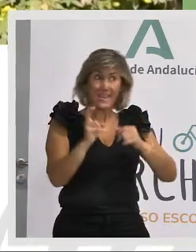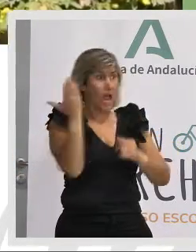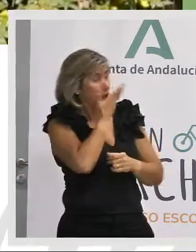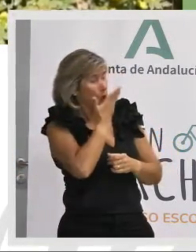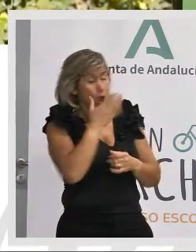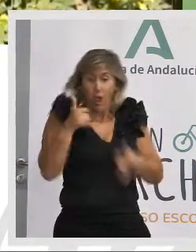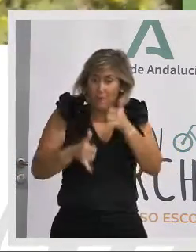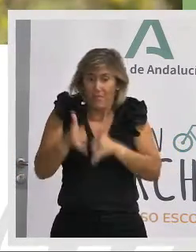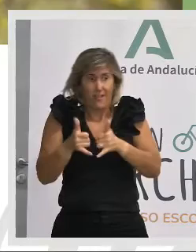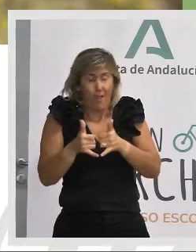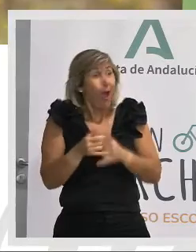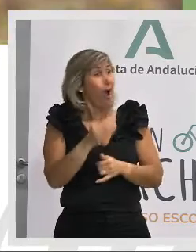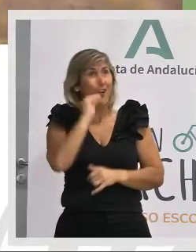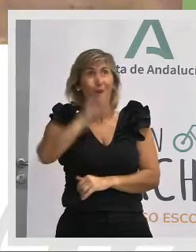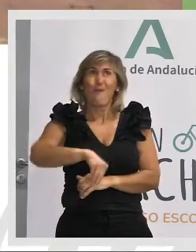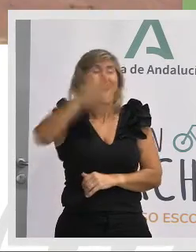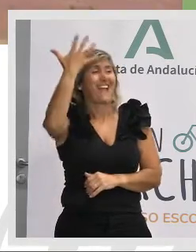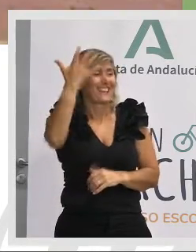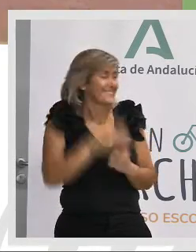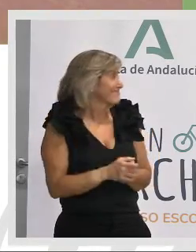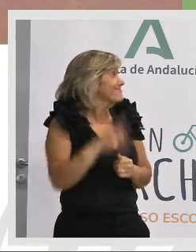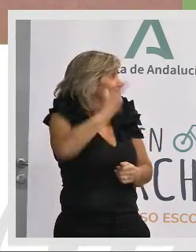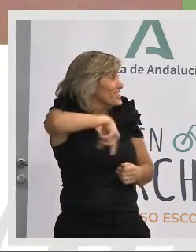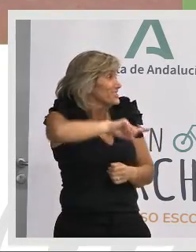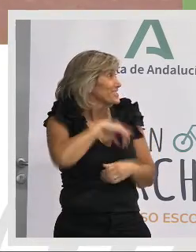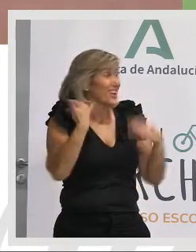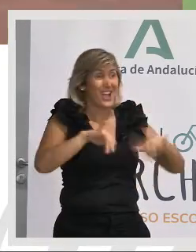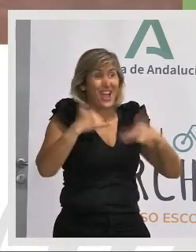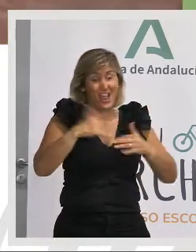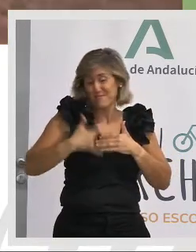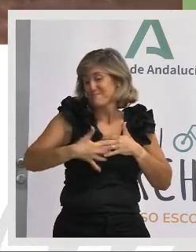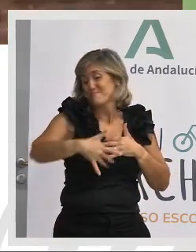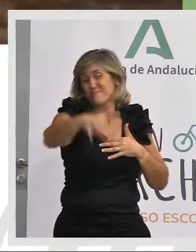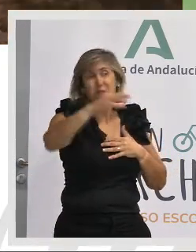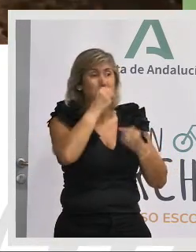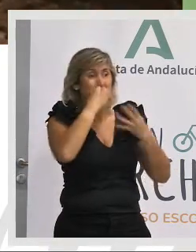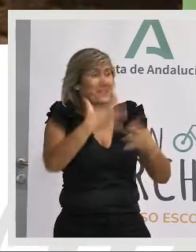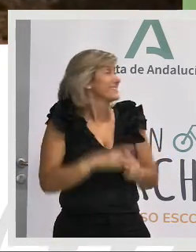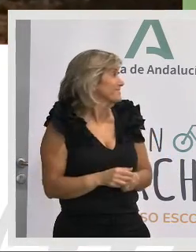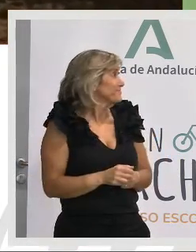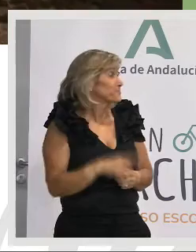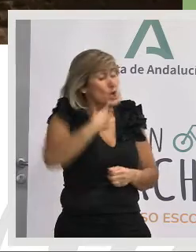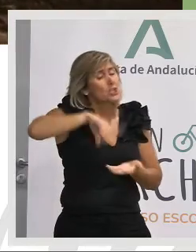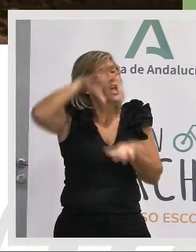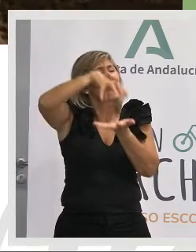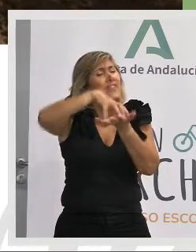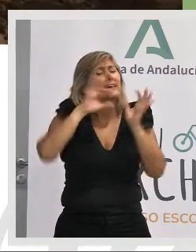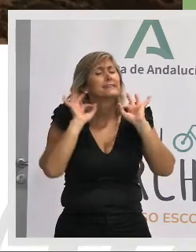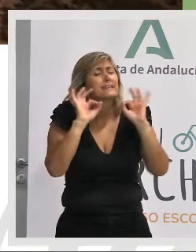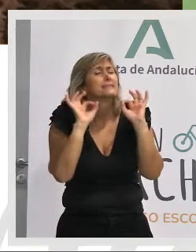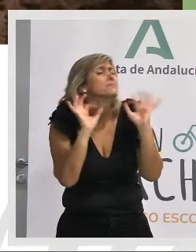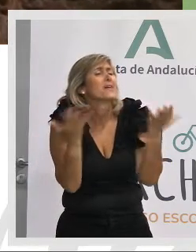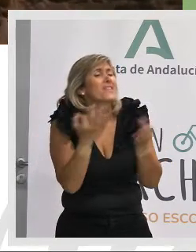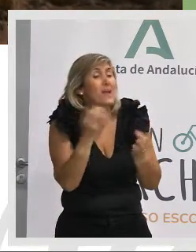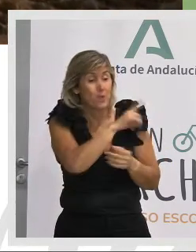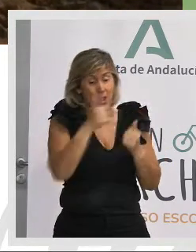en bicicleta? ¡Qué guay! Teníamos un gran trabajo por delante. Nuestro centro se caracteriza por abrir